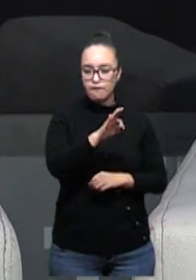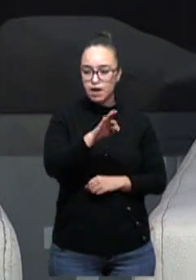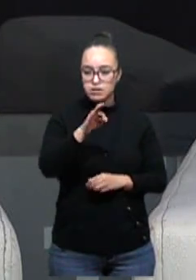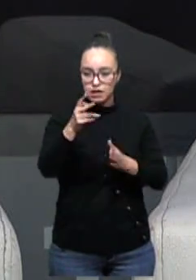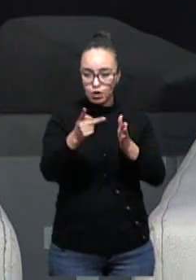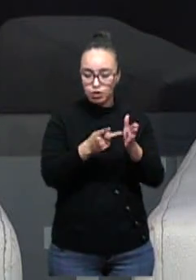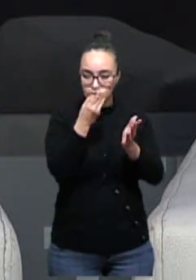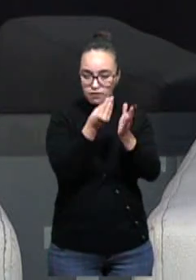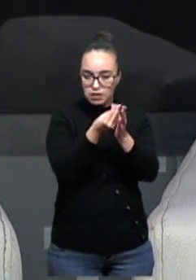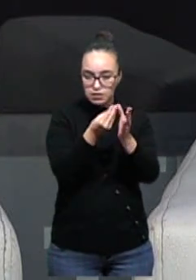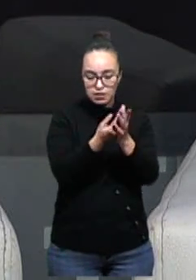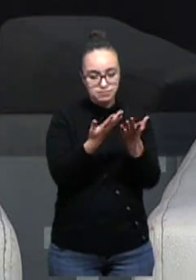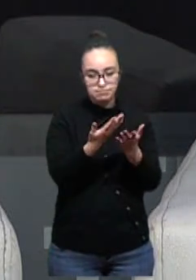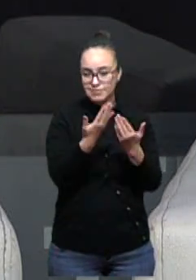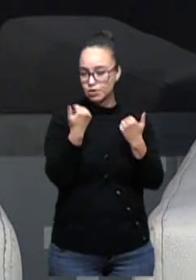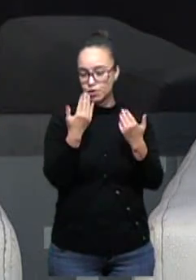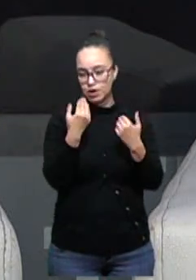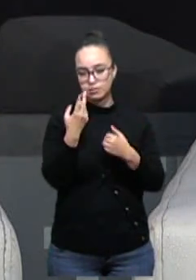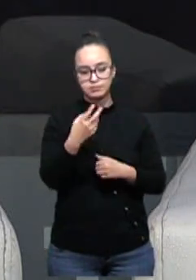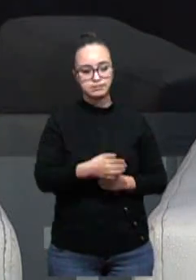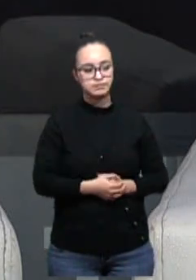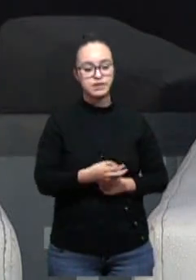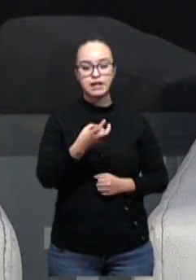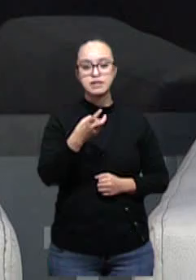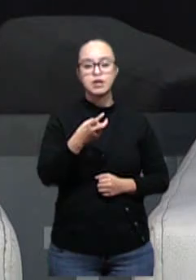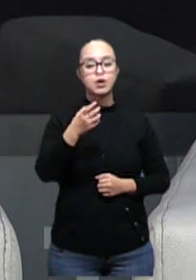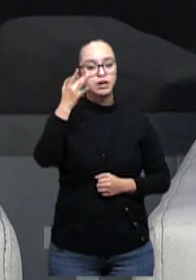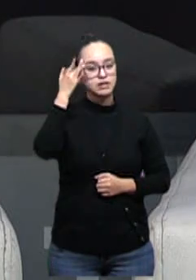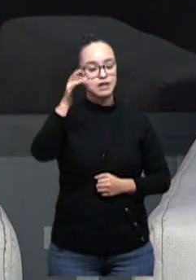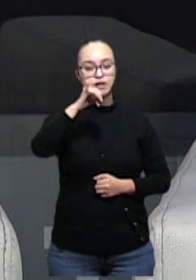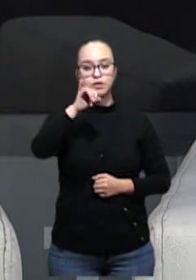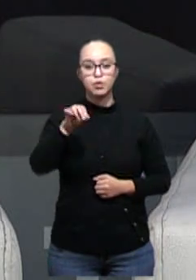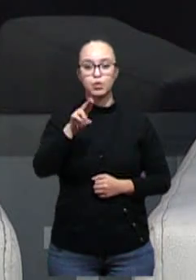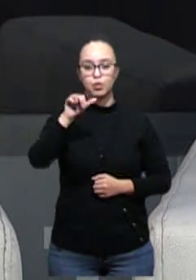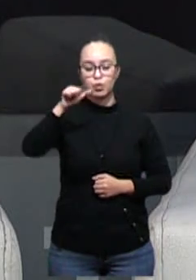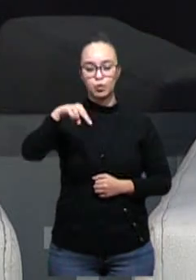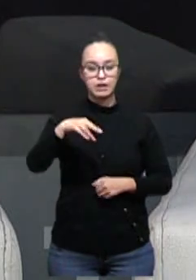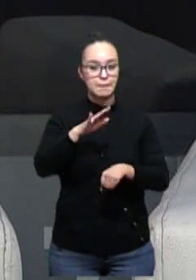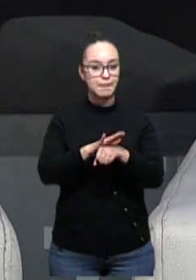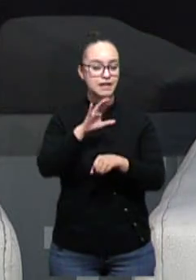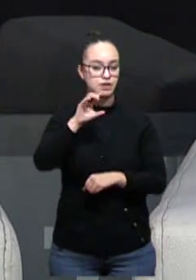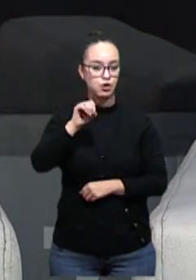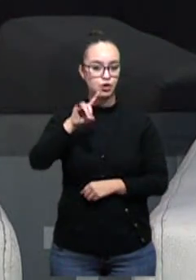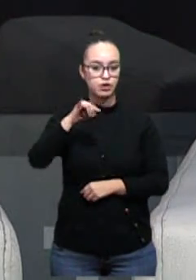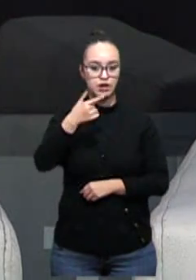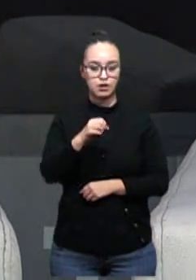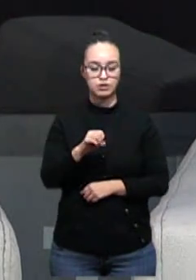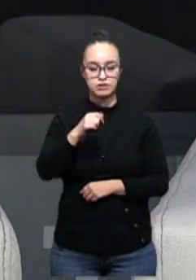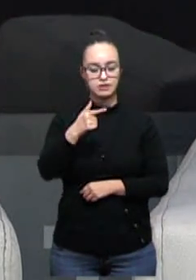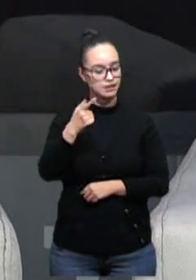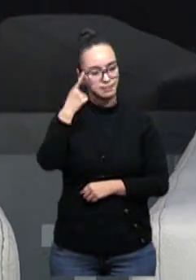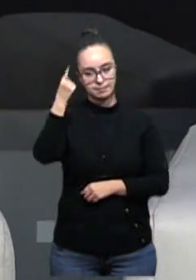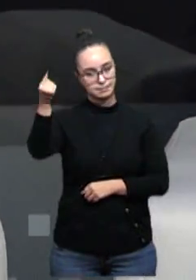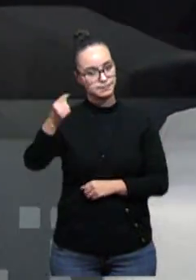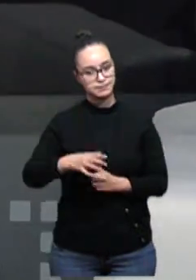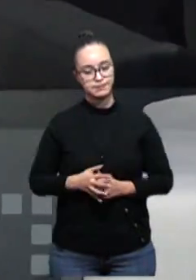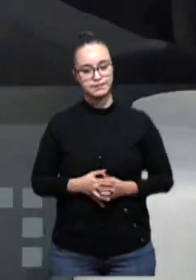regresar a las clases presenciales. Esto de San Juan de Guadalupe. Entonces, tenemos más en Código 7, no le cambien.